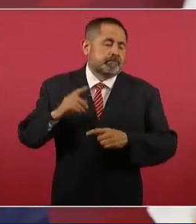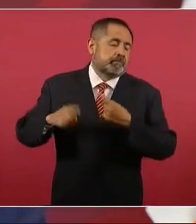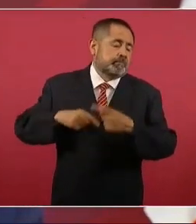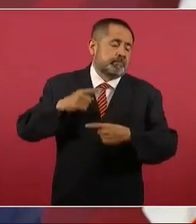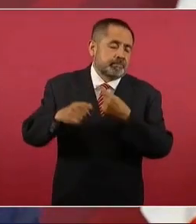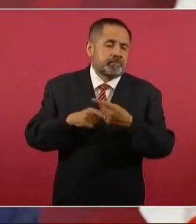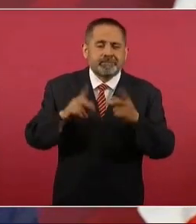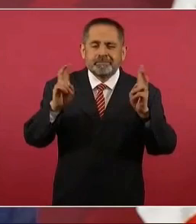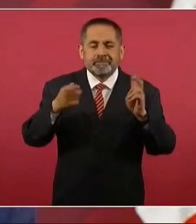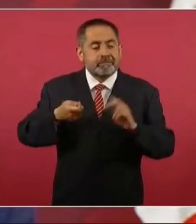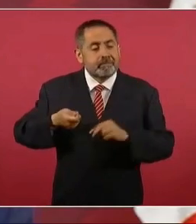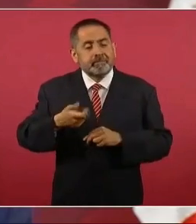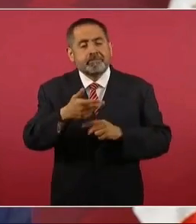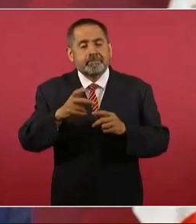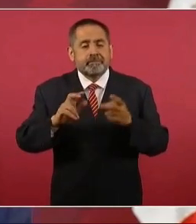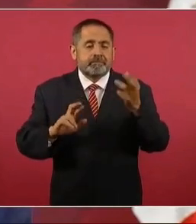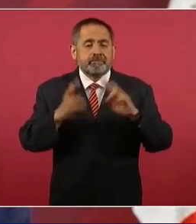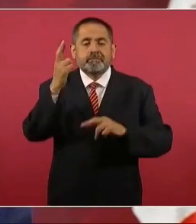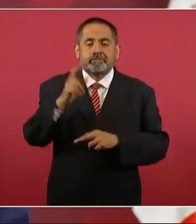revolucionarios